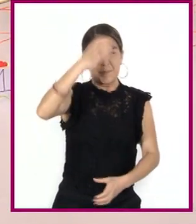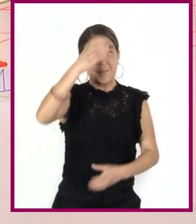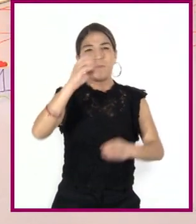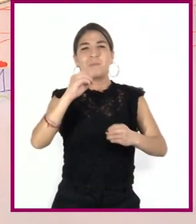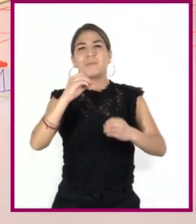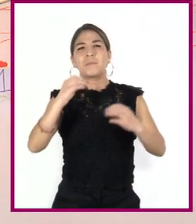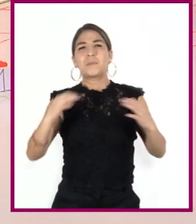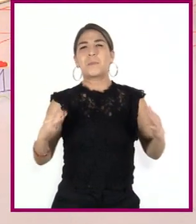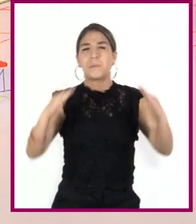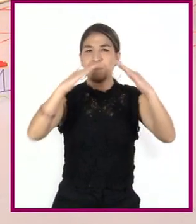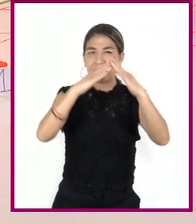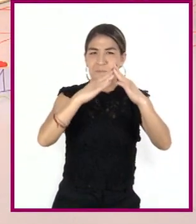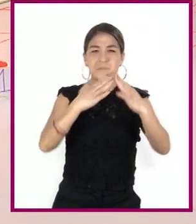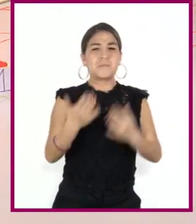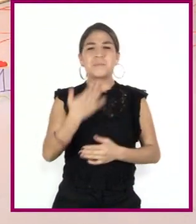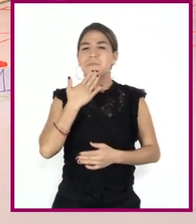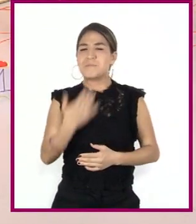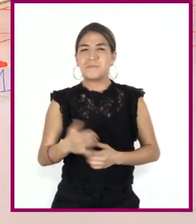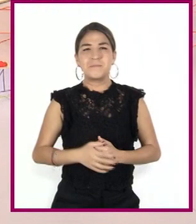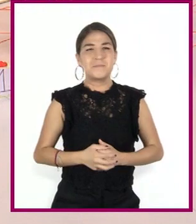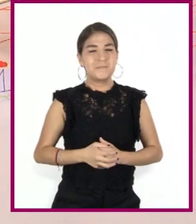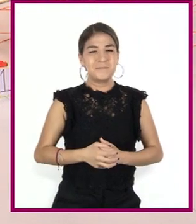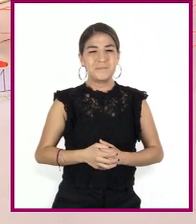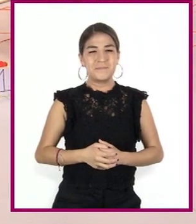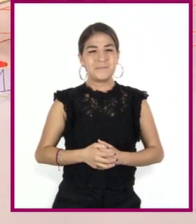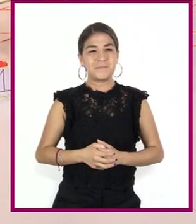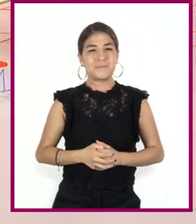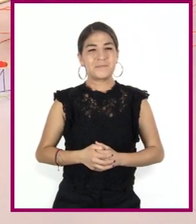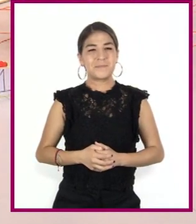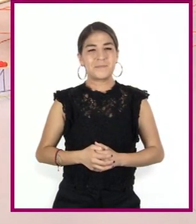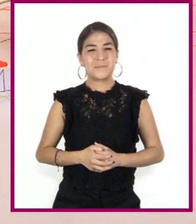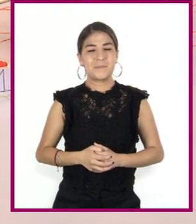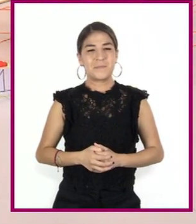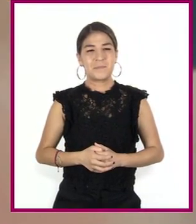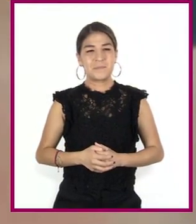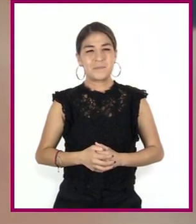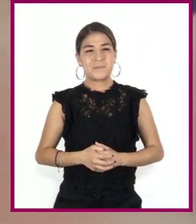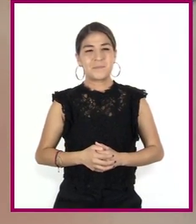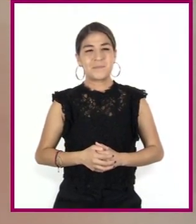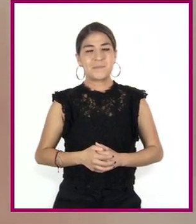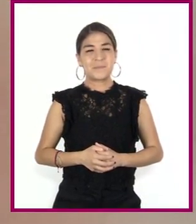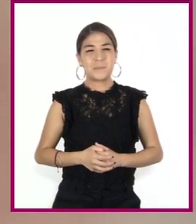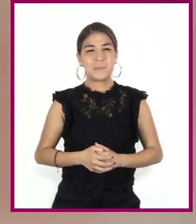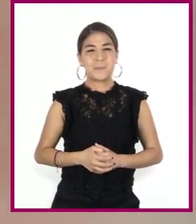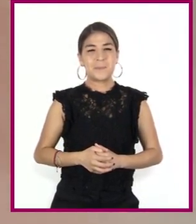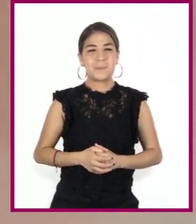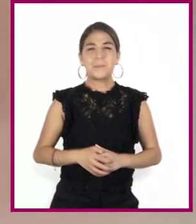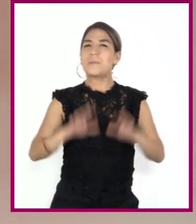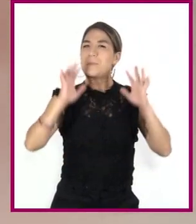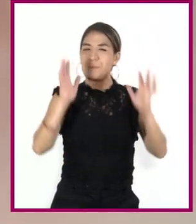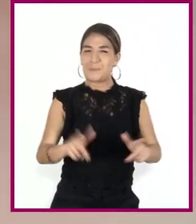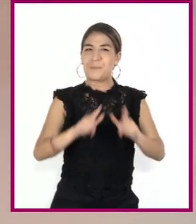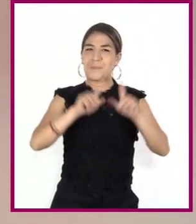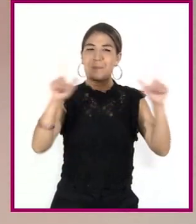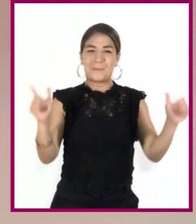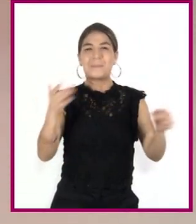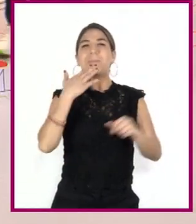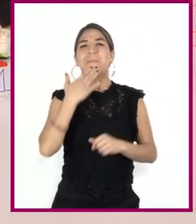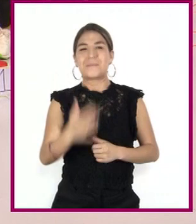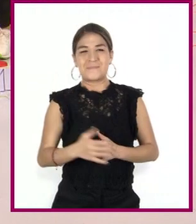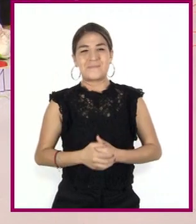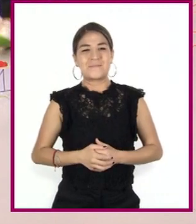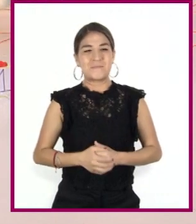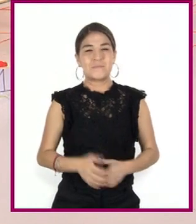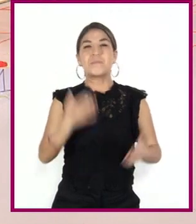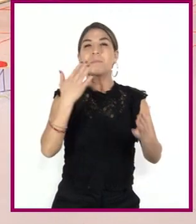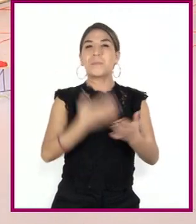ponerlo encima, no pasa absolutamente nada. Abajo. Ay. Ahí está. Listo, muy bien. Ahora